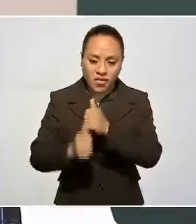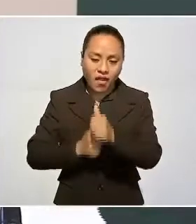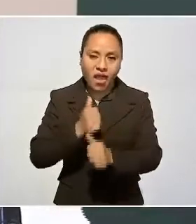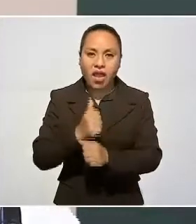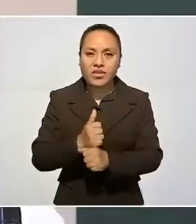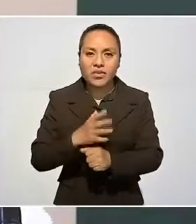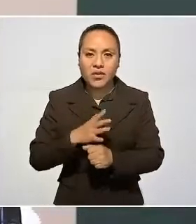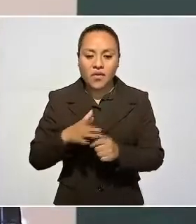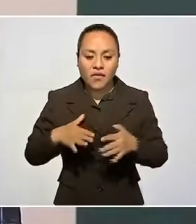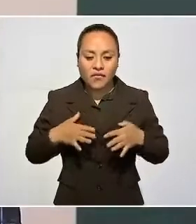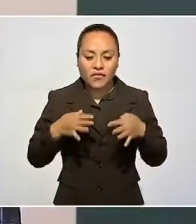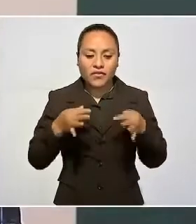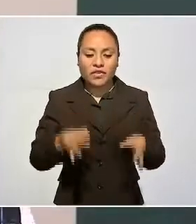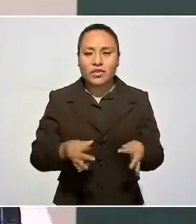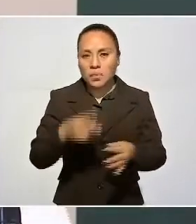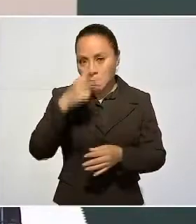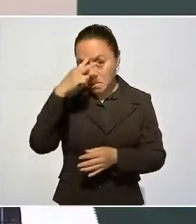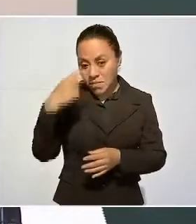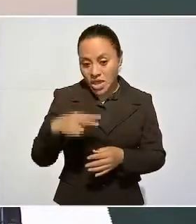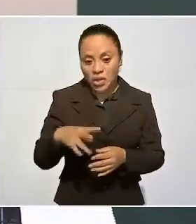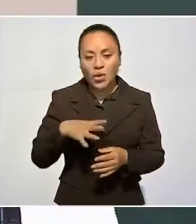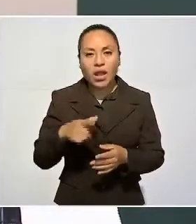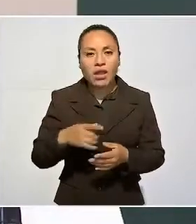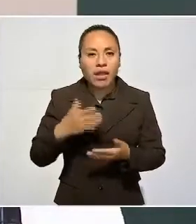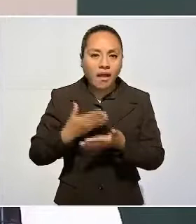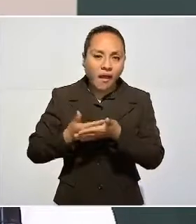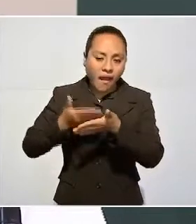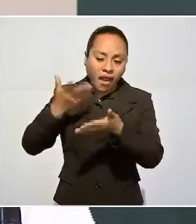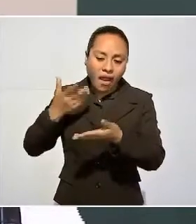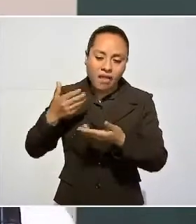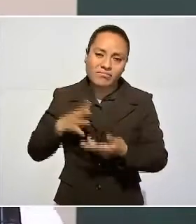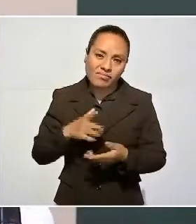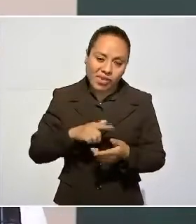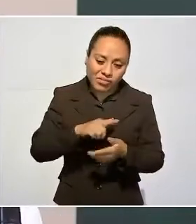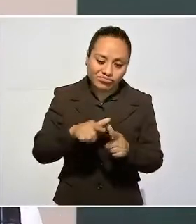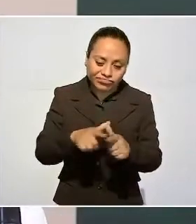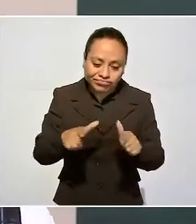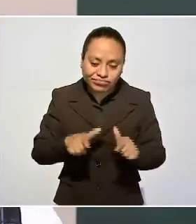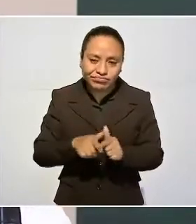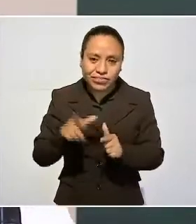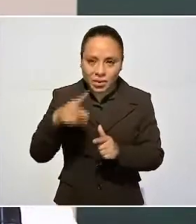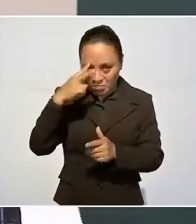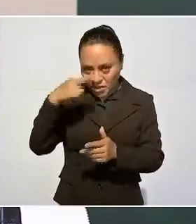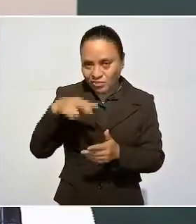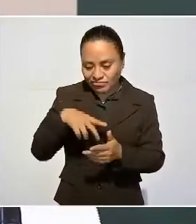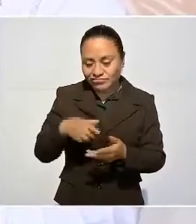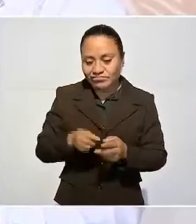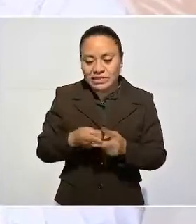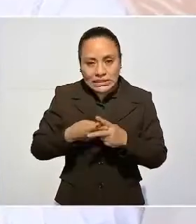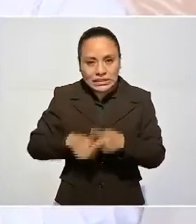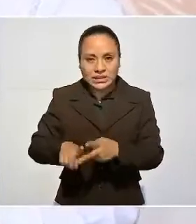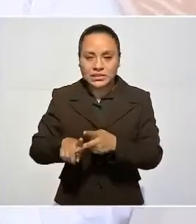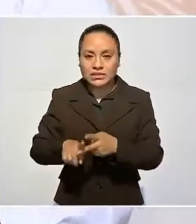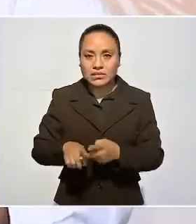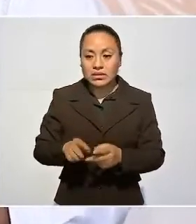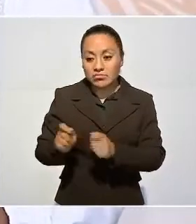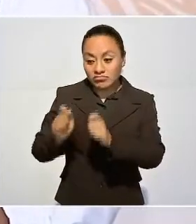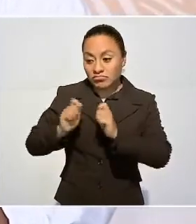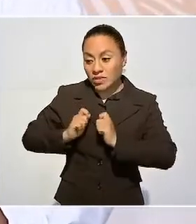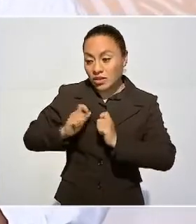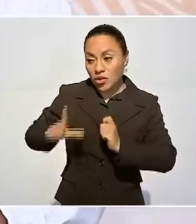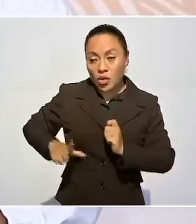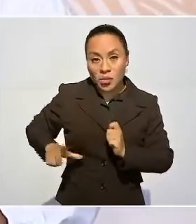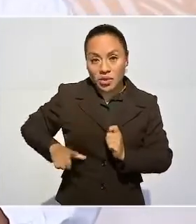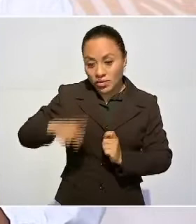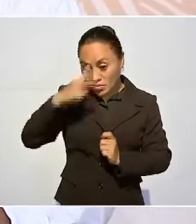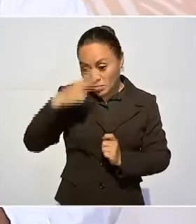la fundación de México, Tenochtitlan. A nombre del Gobierno de México, quiero agradecer a